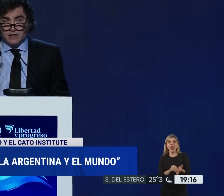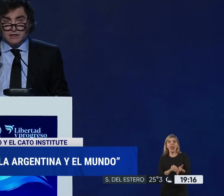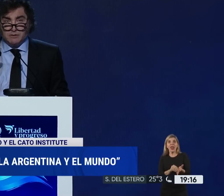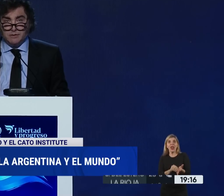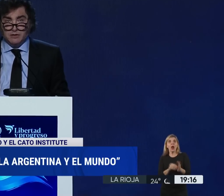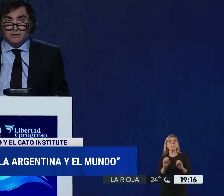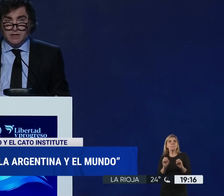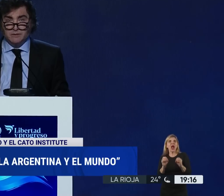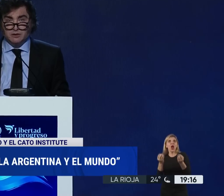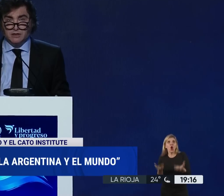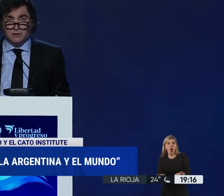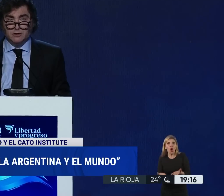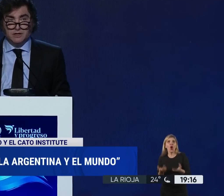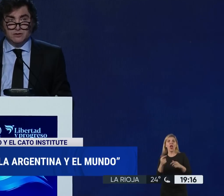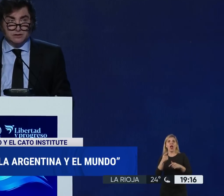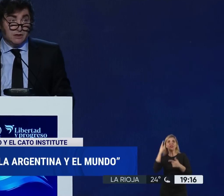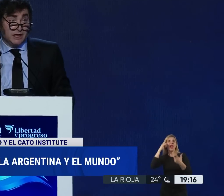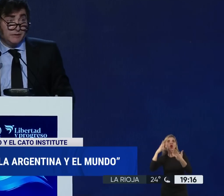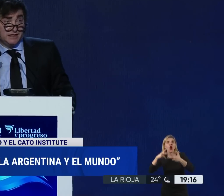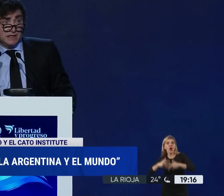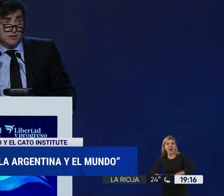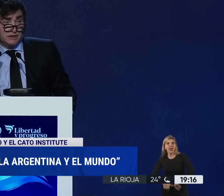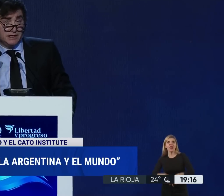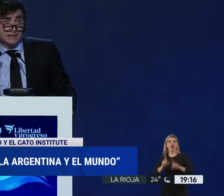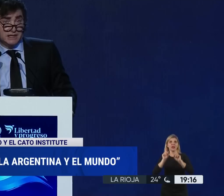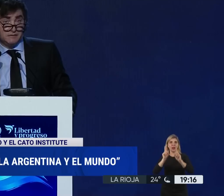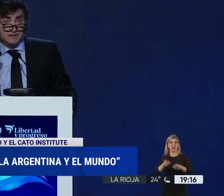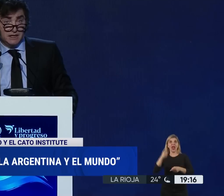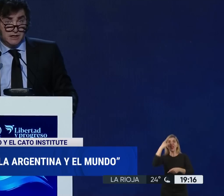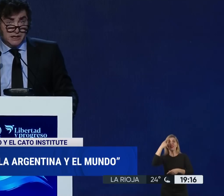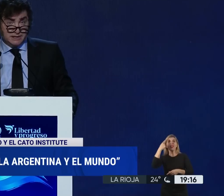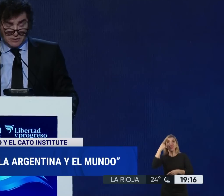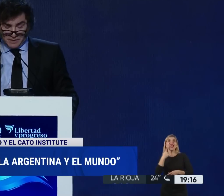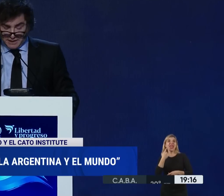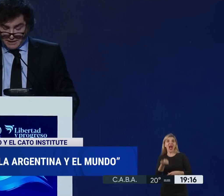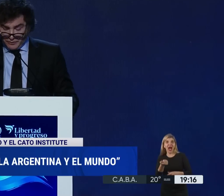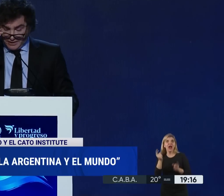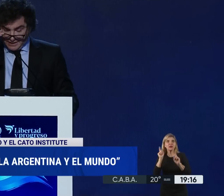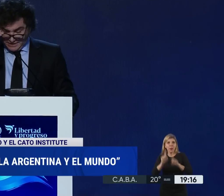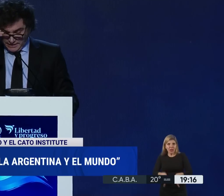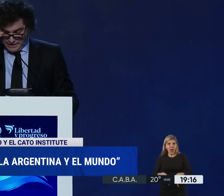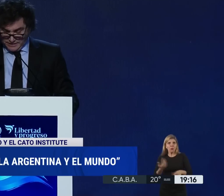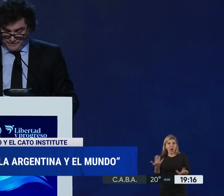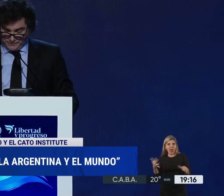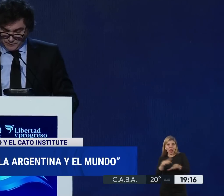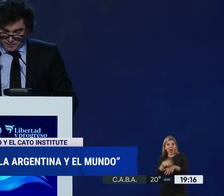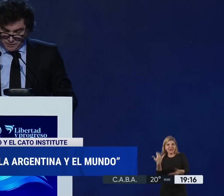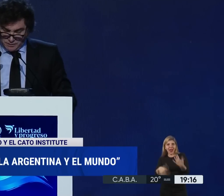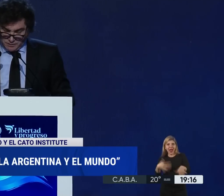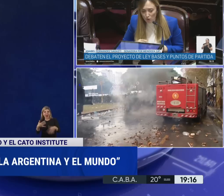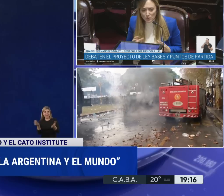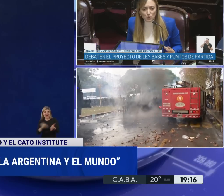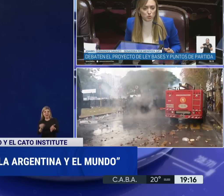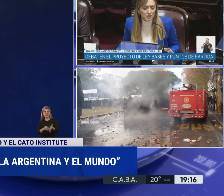las mejoras que estamos viendo en términos tecnológicos, en especial con inteligencia artificial, esa convergencia puede ser acelerada.